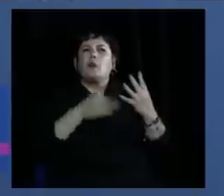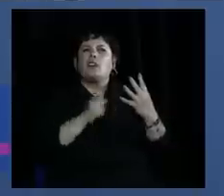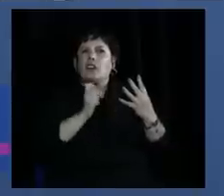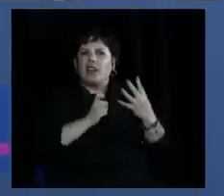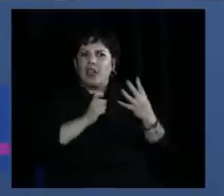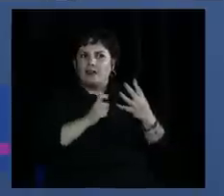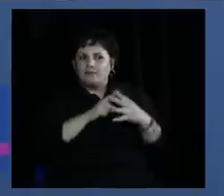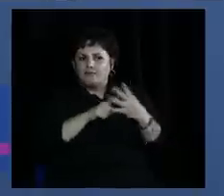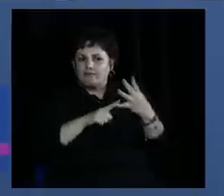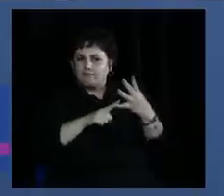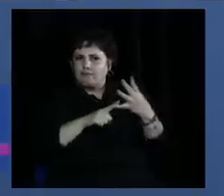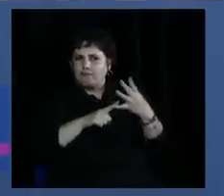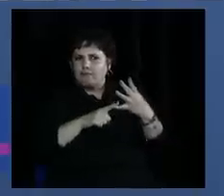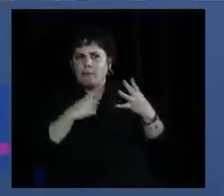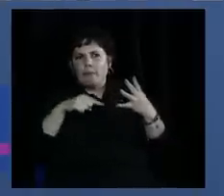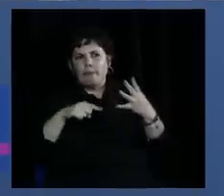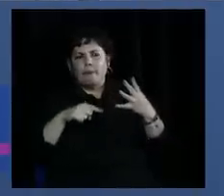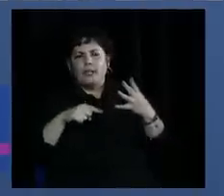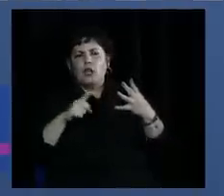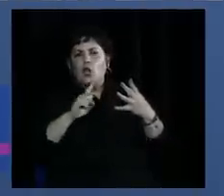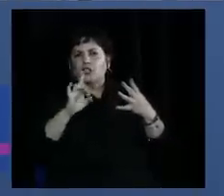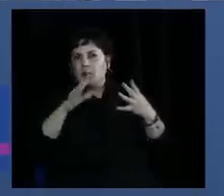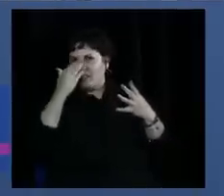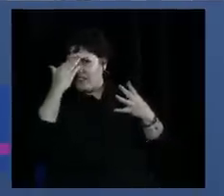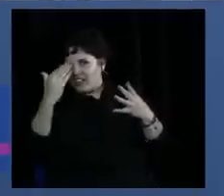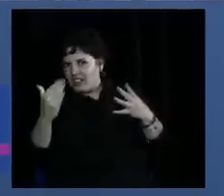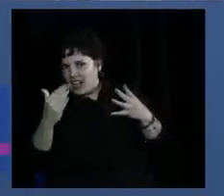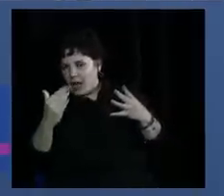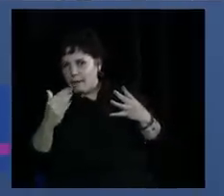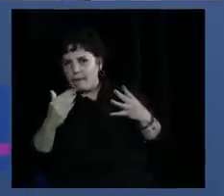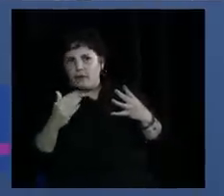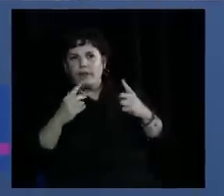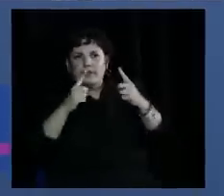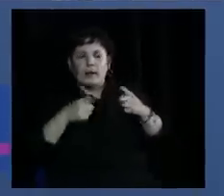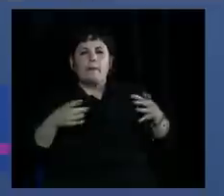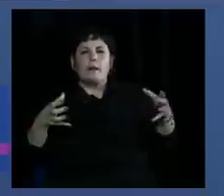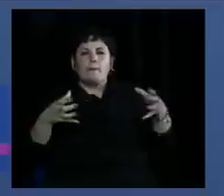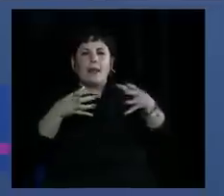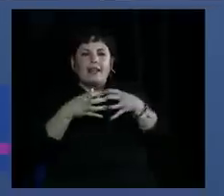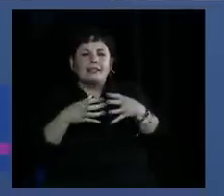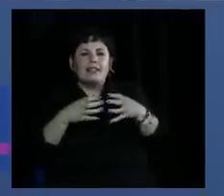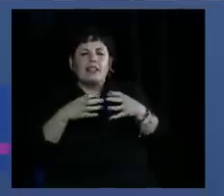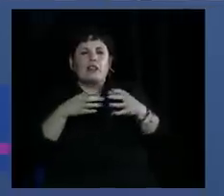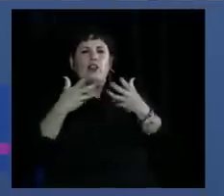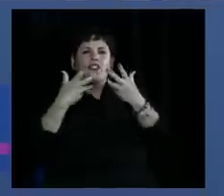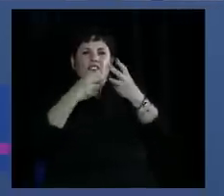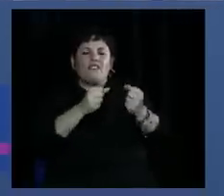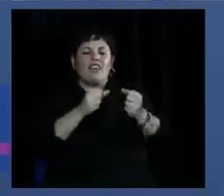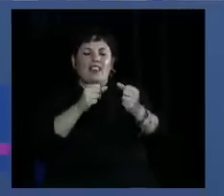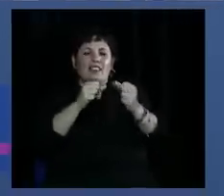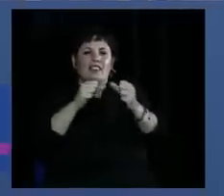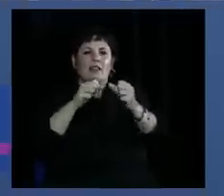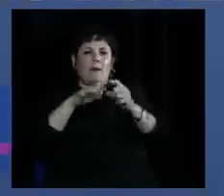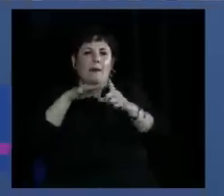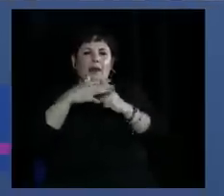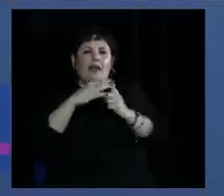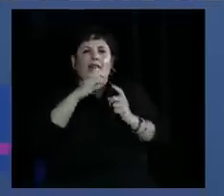pero no olvidemos que toman como oposición no solo al Frente Amplio, sino también al Partido Ecologista Radical